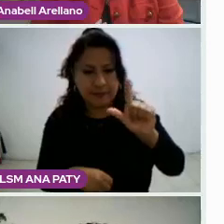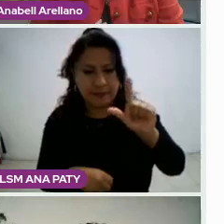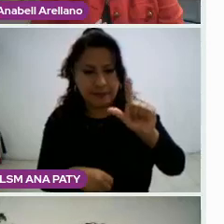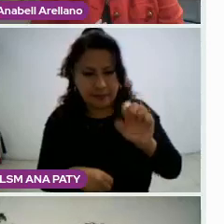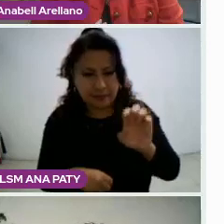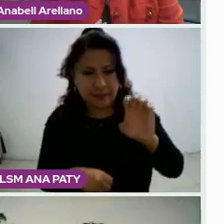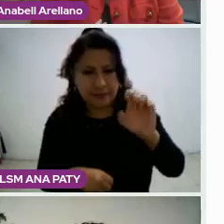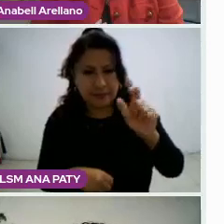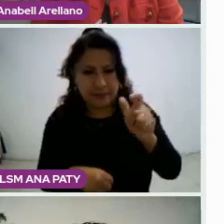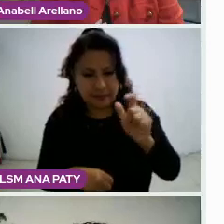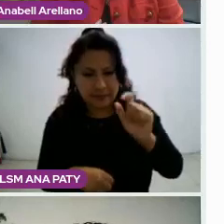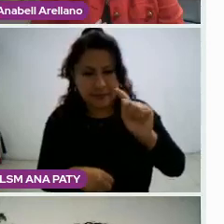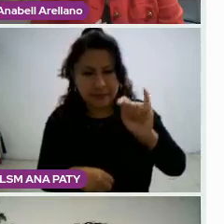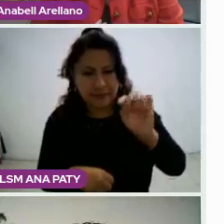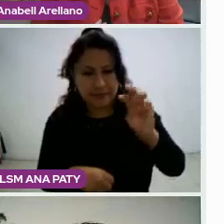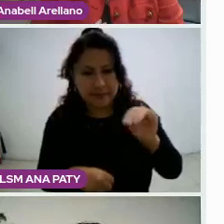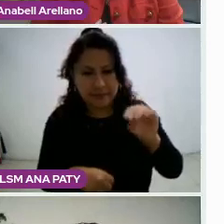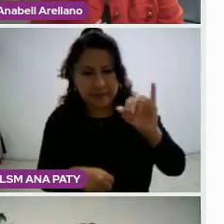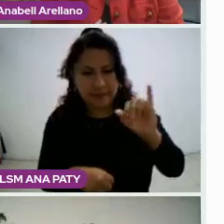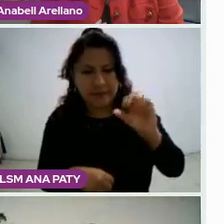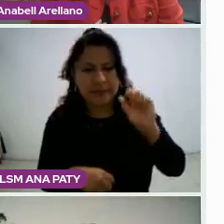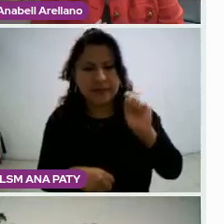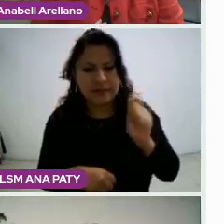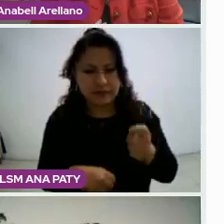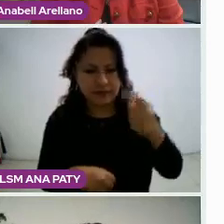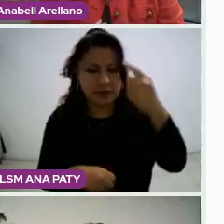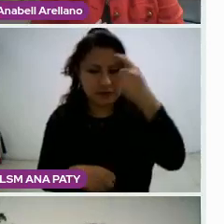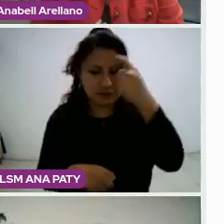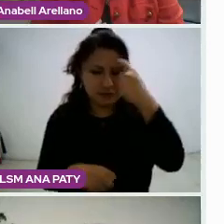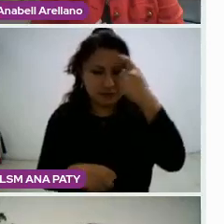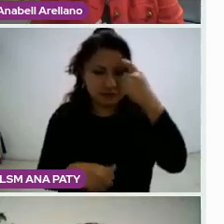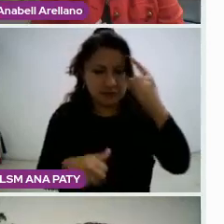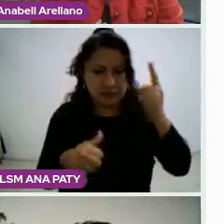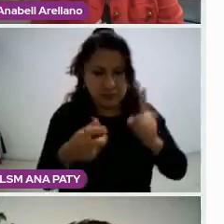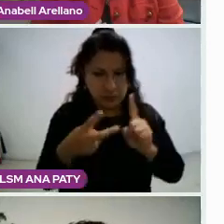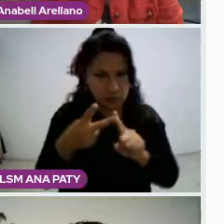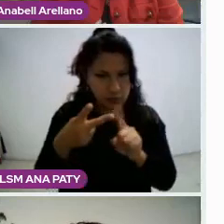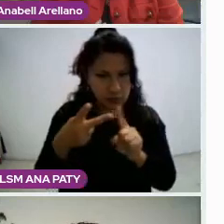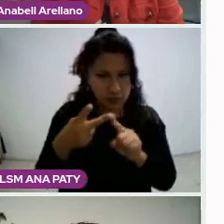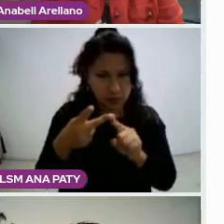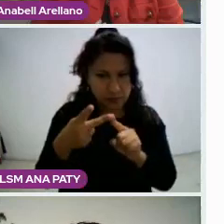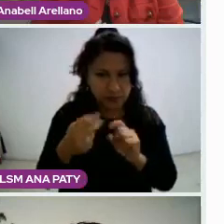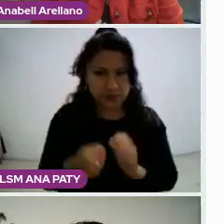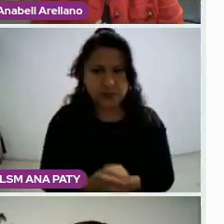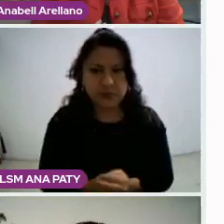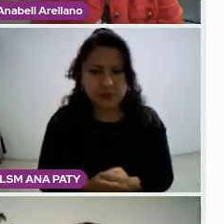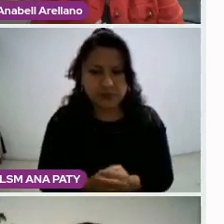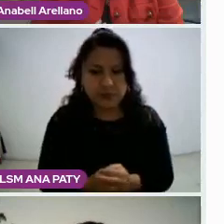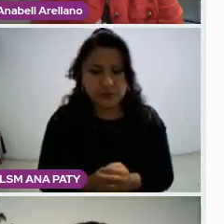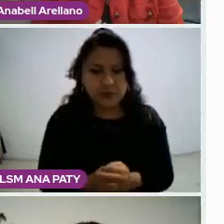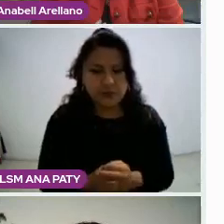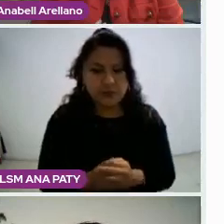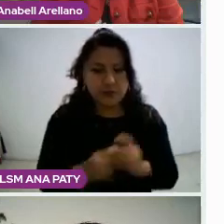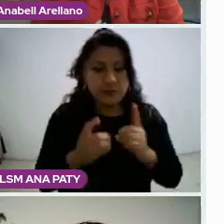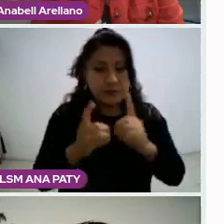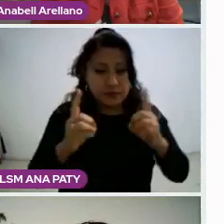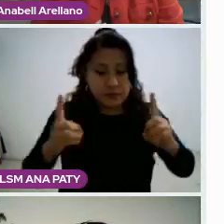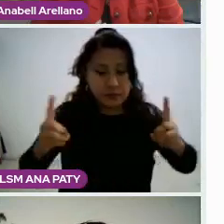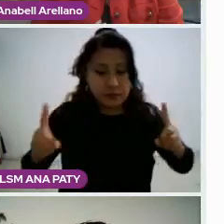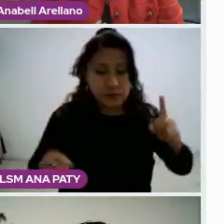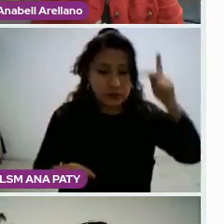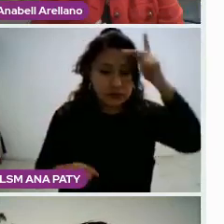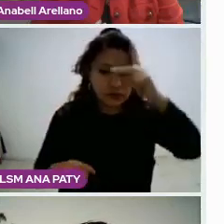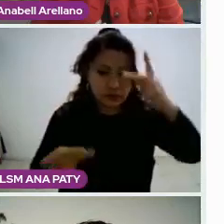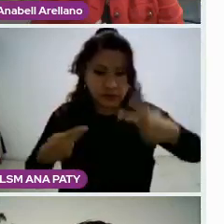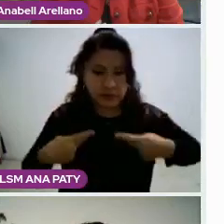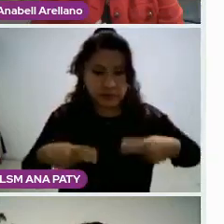embargo, existe también la secundaria, que se relaciona con el desarrollo psicológico de la persona. Y les pongo esta imagen